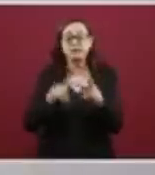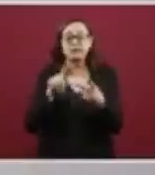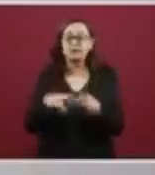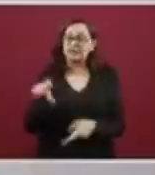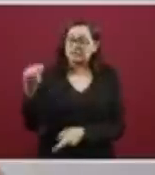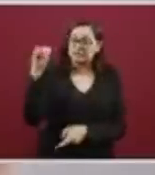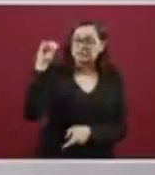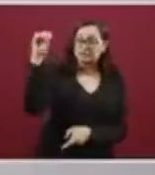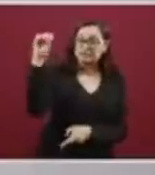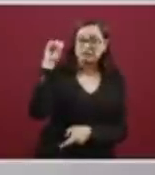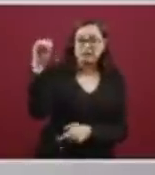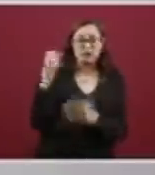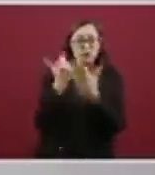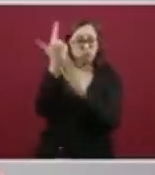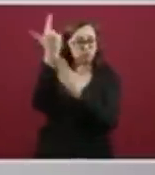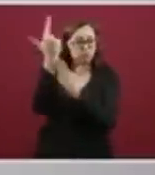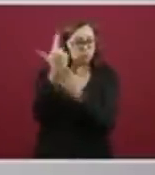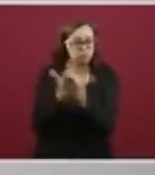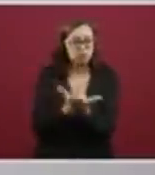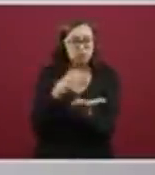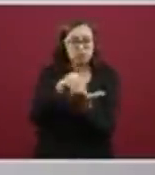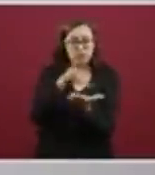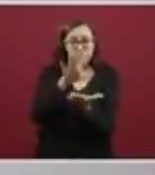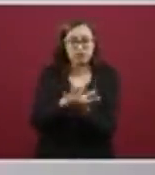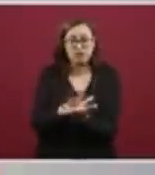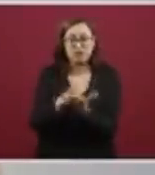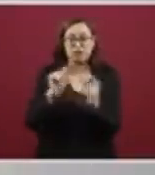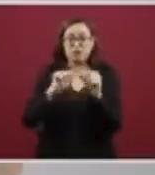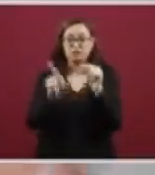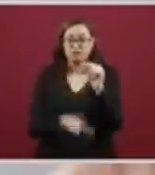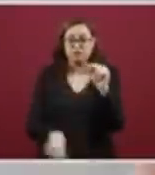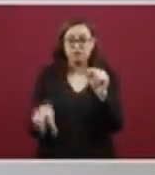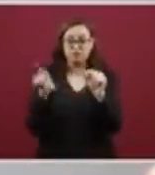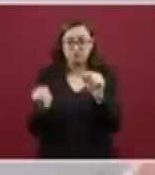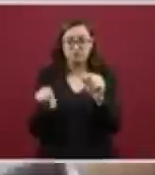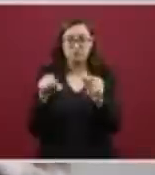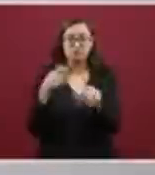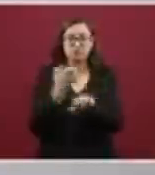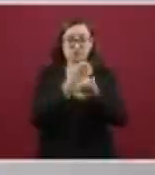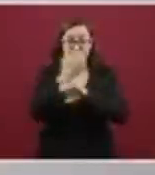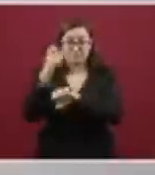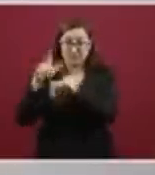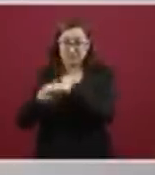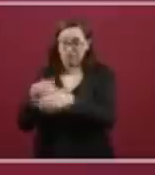del país, tanto federales como locales, es decir, quitar